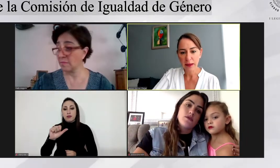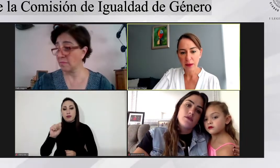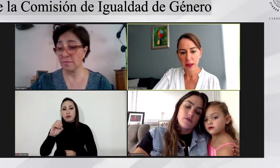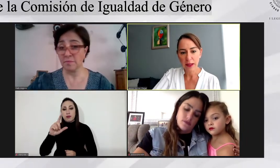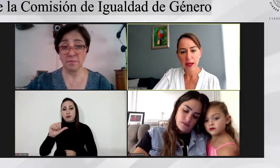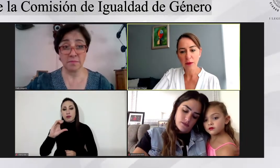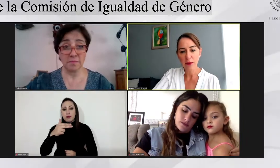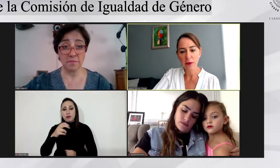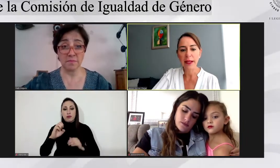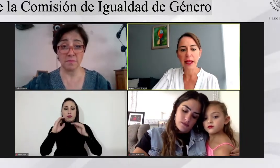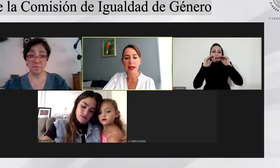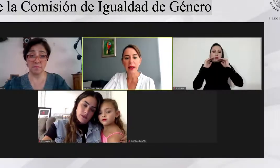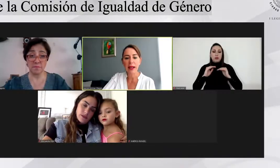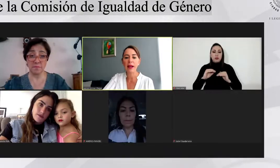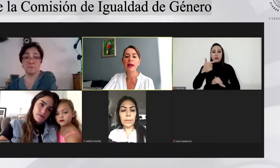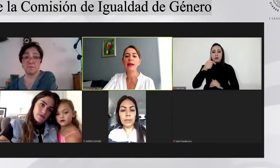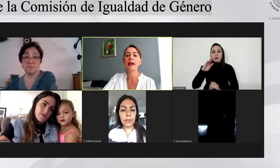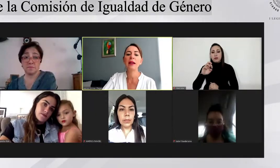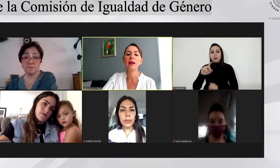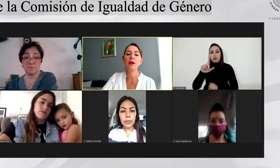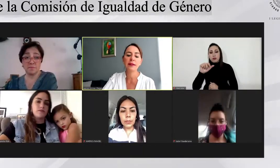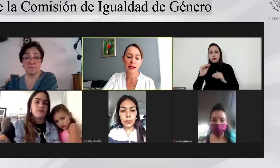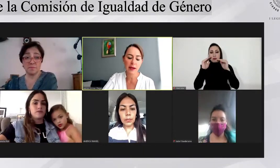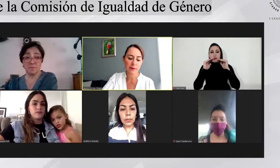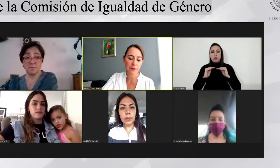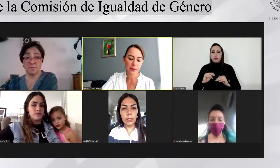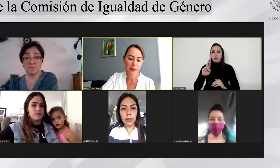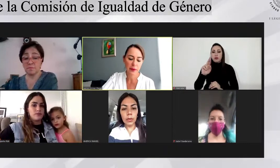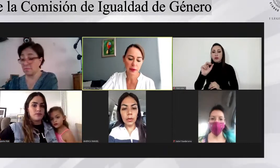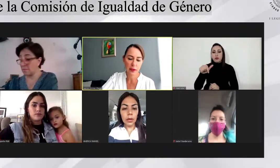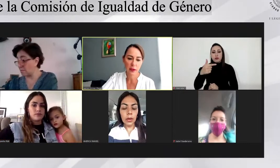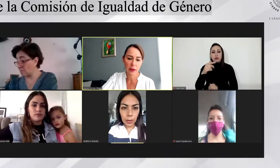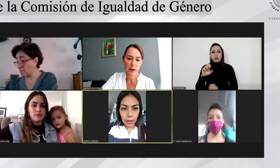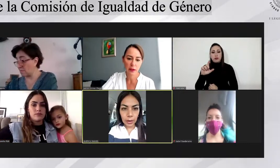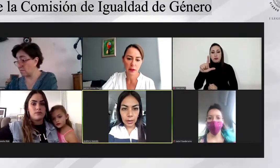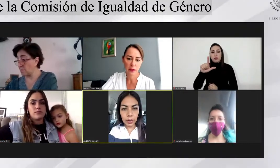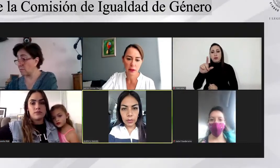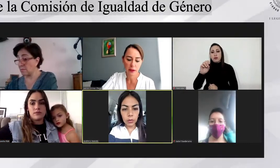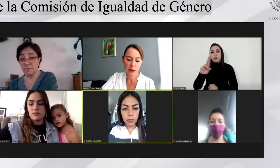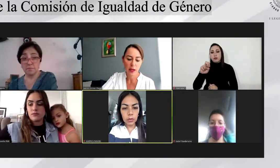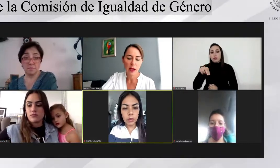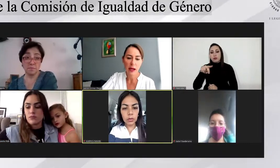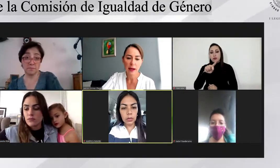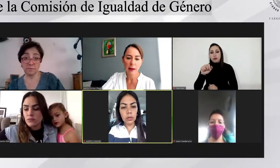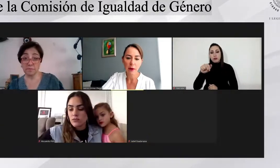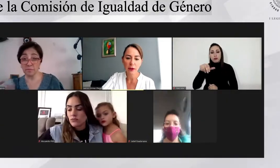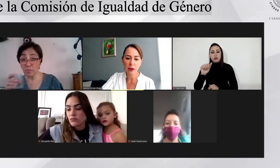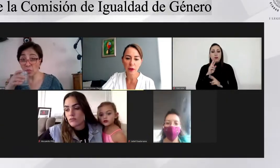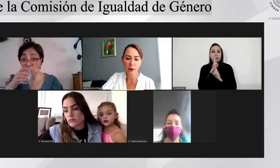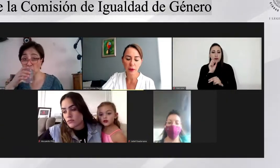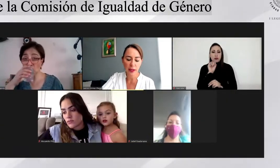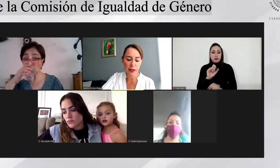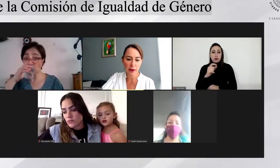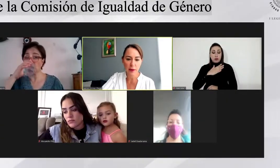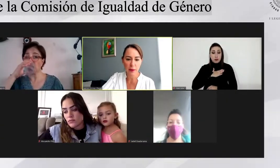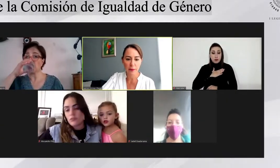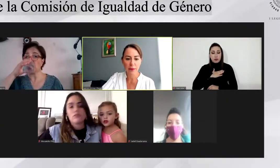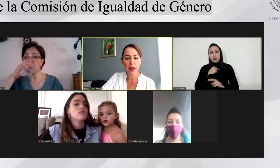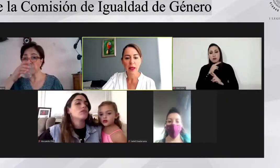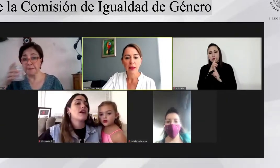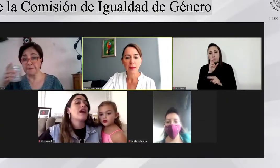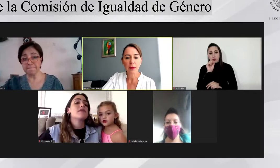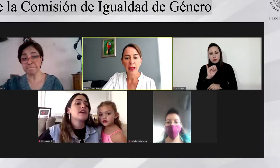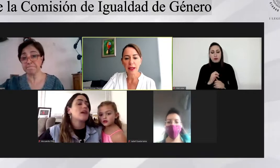Gabriela Quiroga Anguiano, América Alejandra Rangel Lorenzana. América Rangel, a favor. La de la Voz, Leonor Gómez Otegui, a